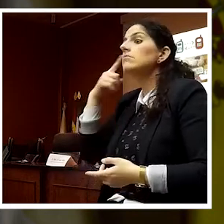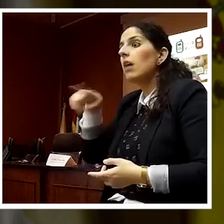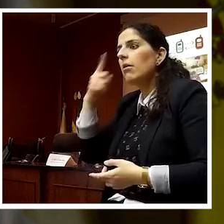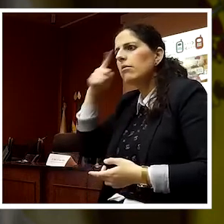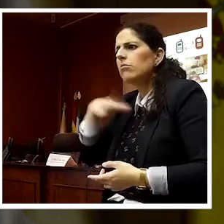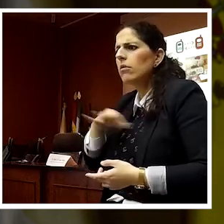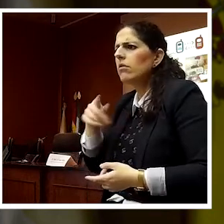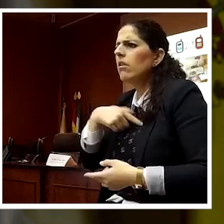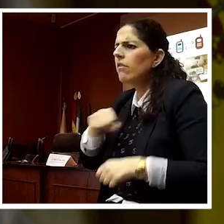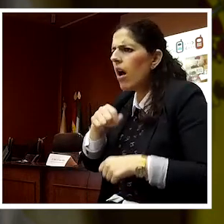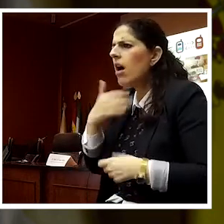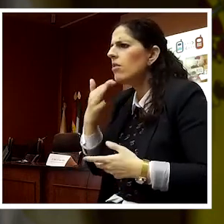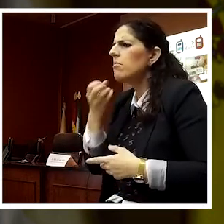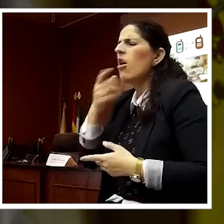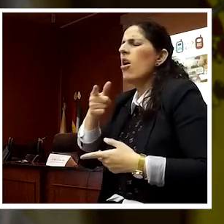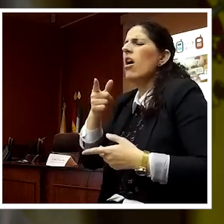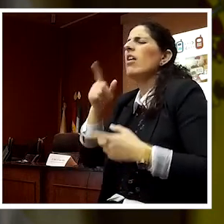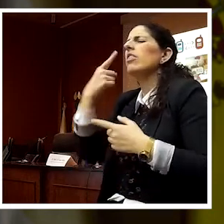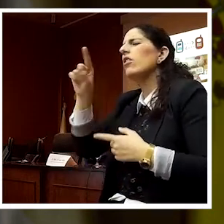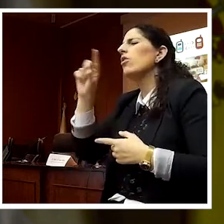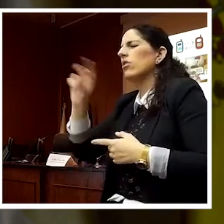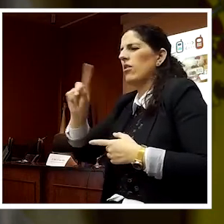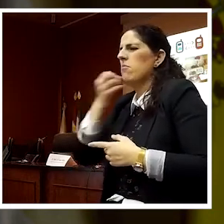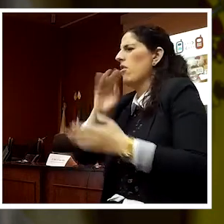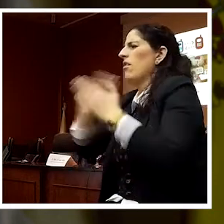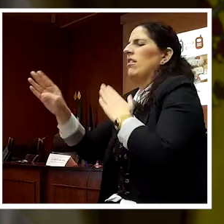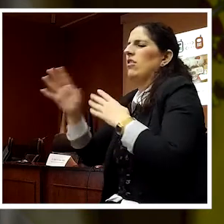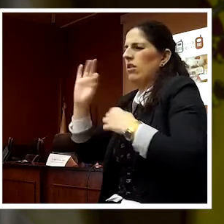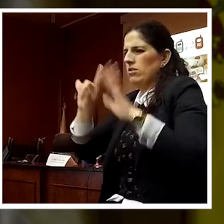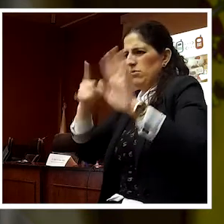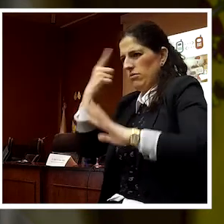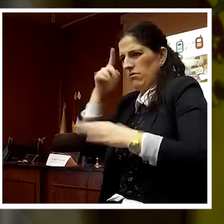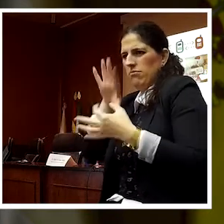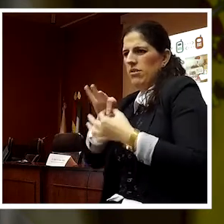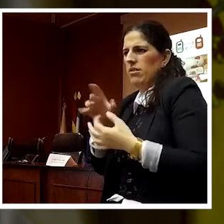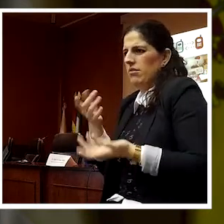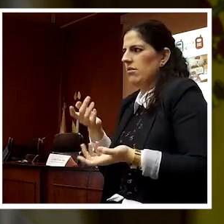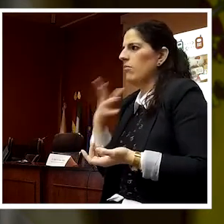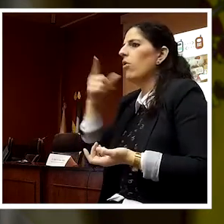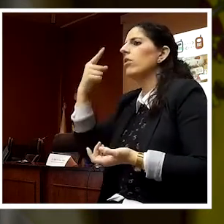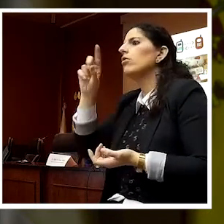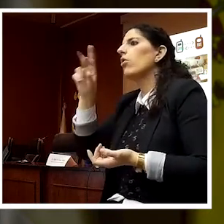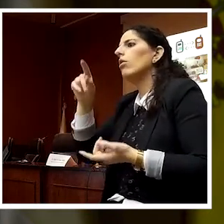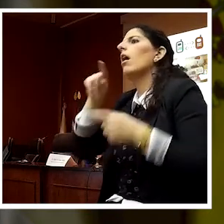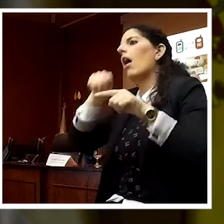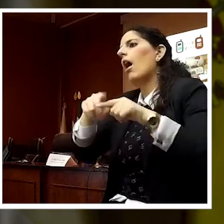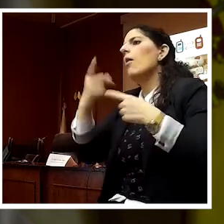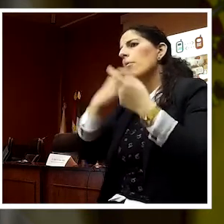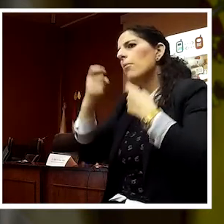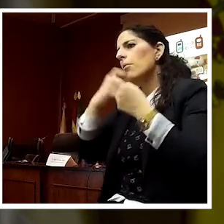infarto, lo ideal, lo más rápido es llamar al 061, porque si llamas al 112, que hacen una